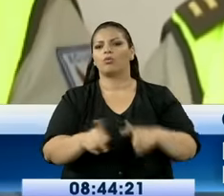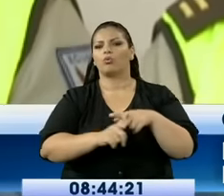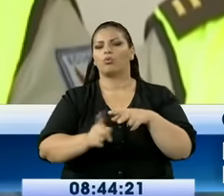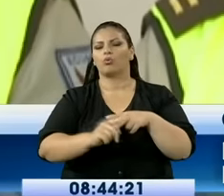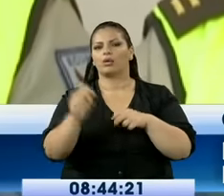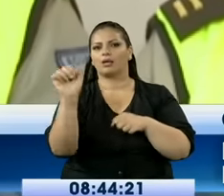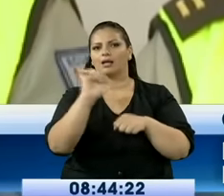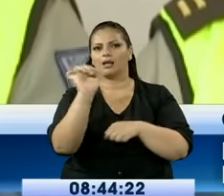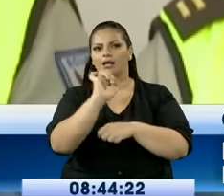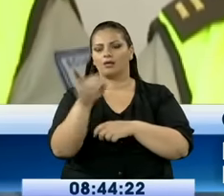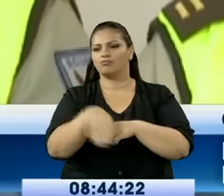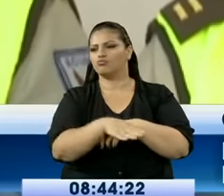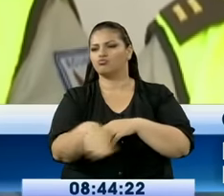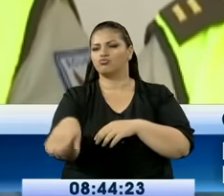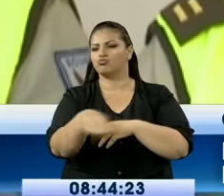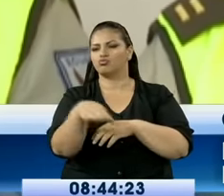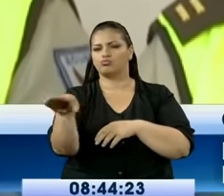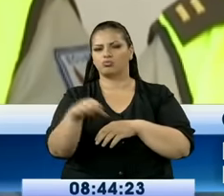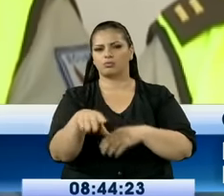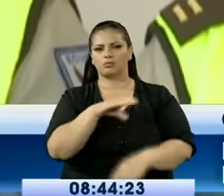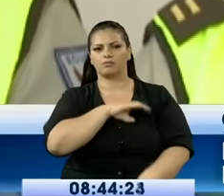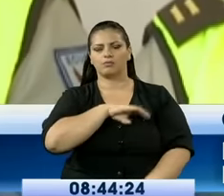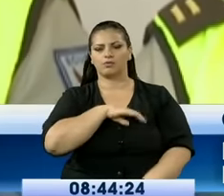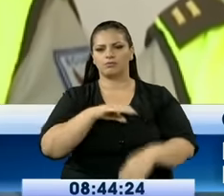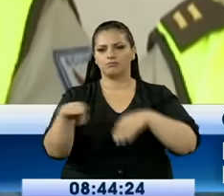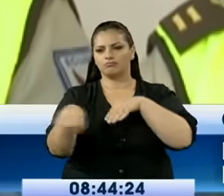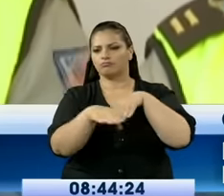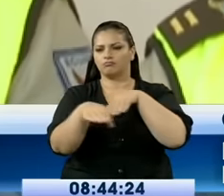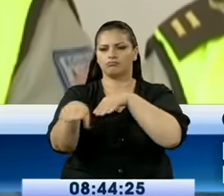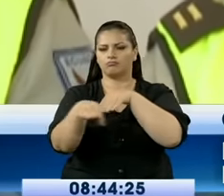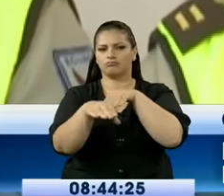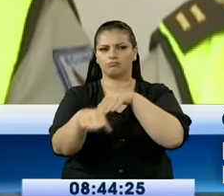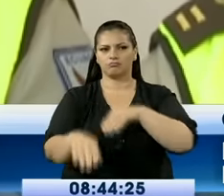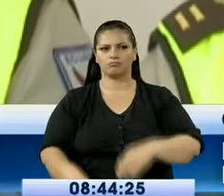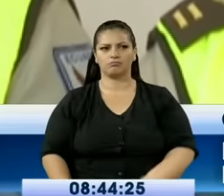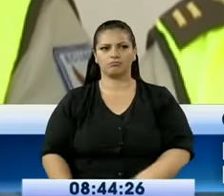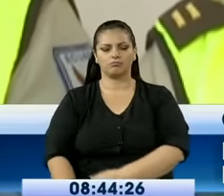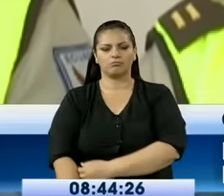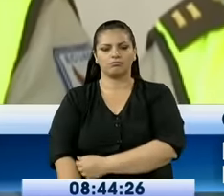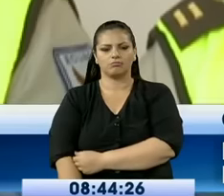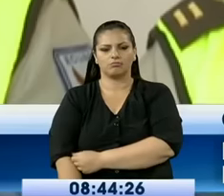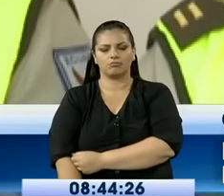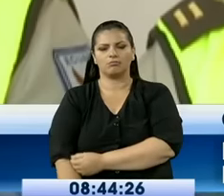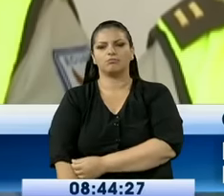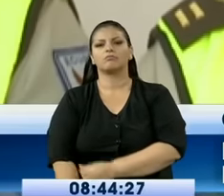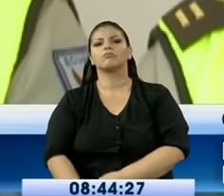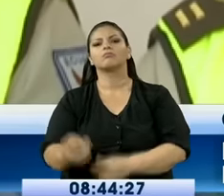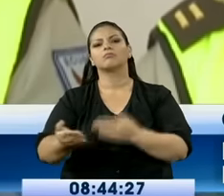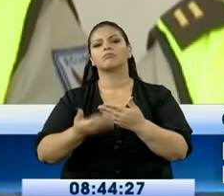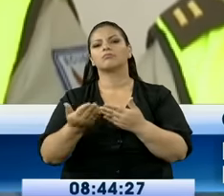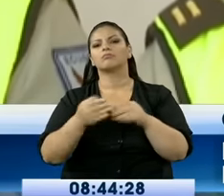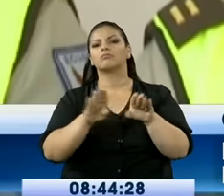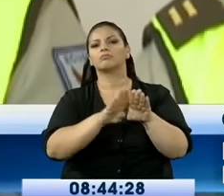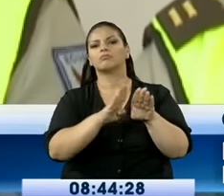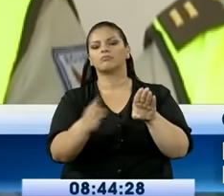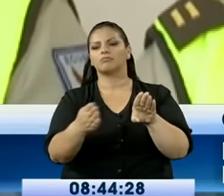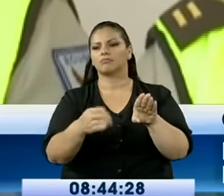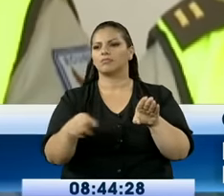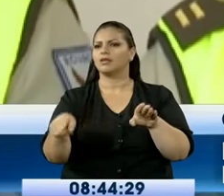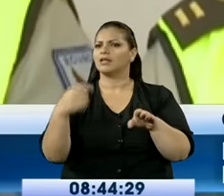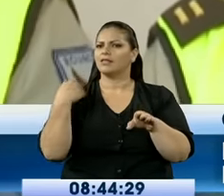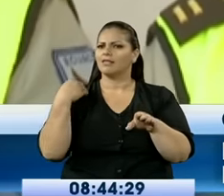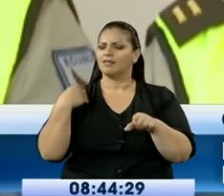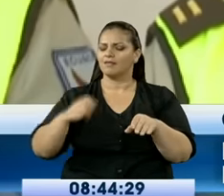unas tapas de plástico que son las que se utilizan para abrir las puertas. También se encontró desarmadores